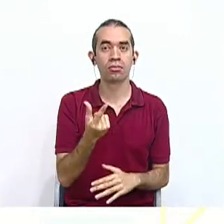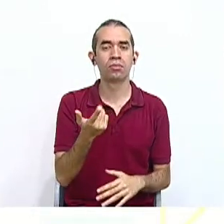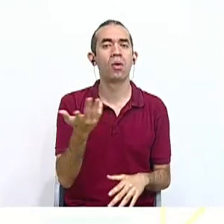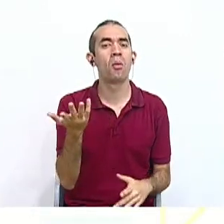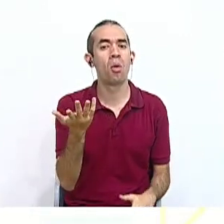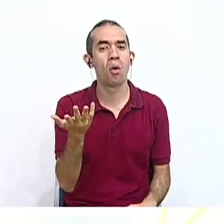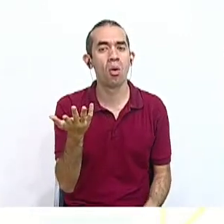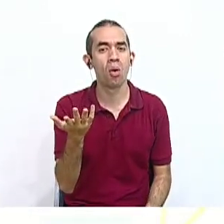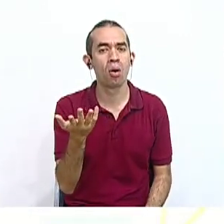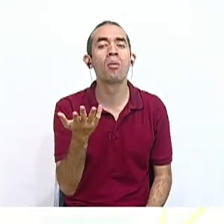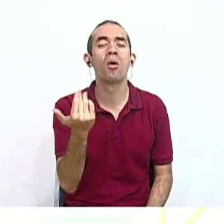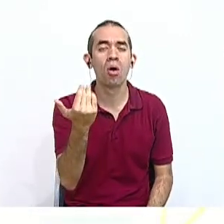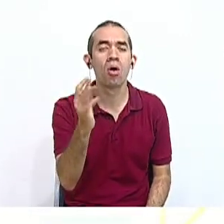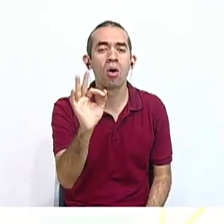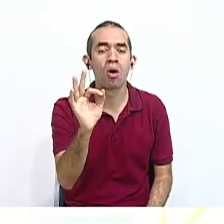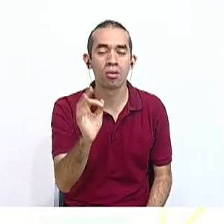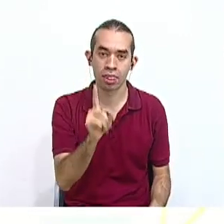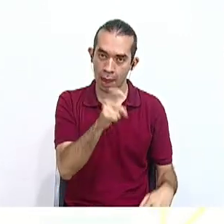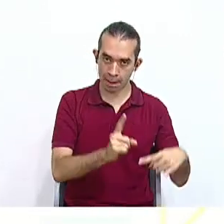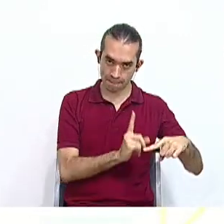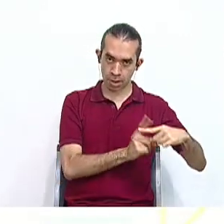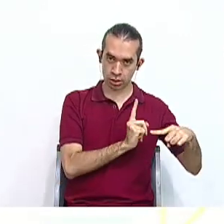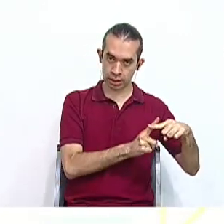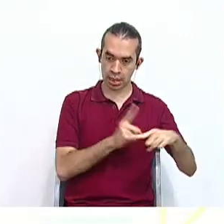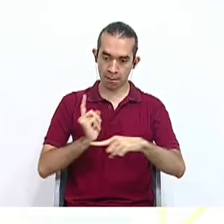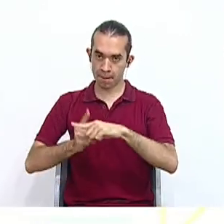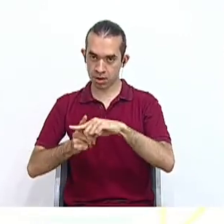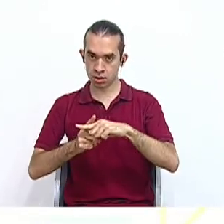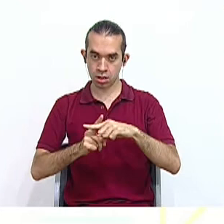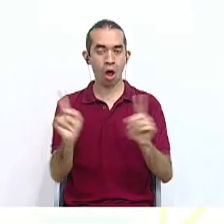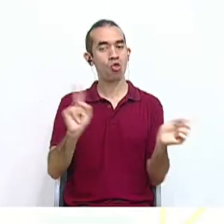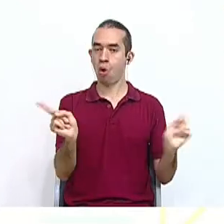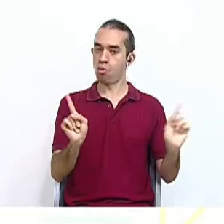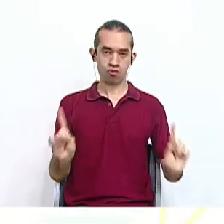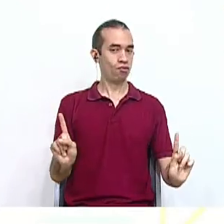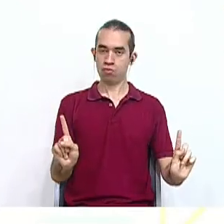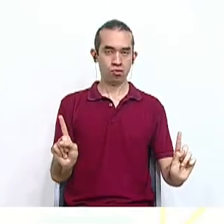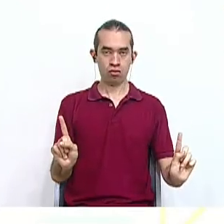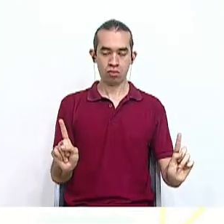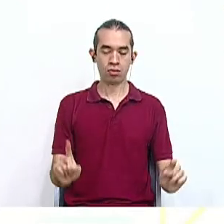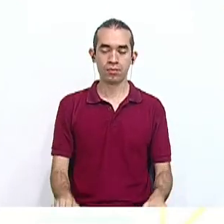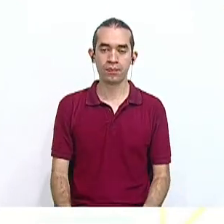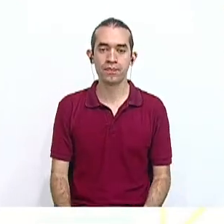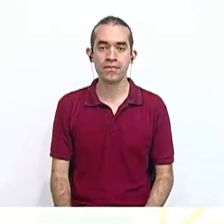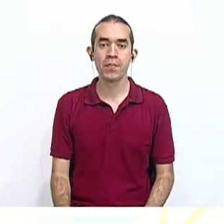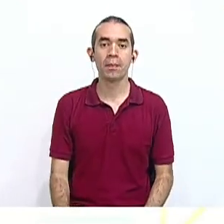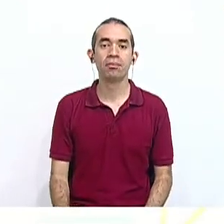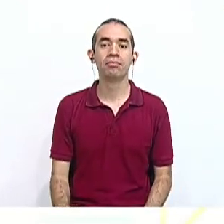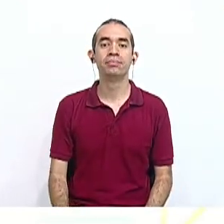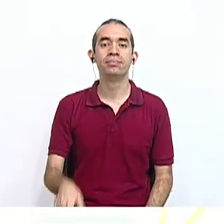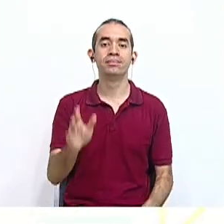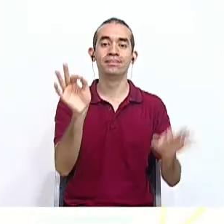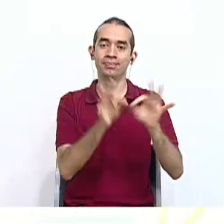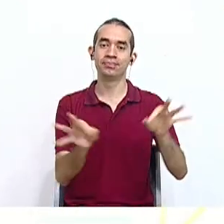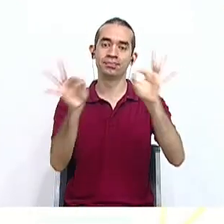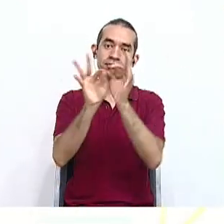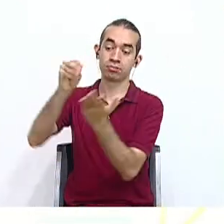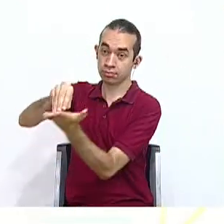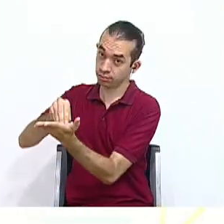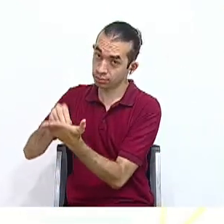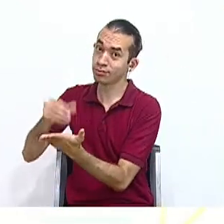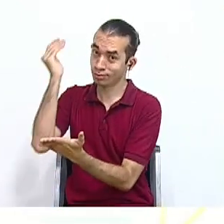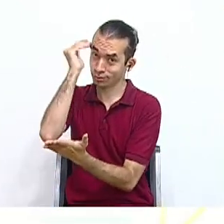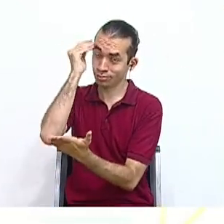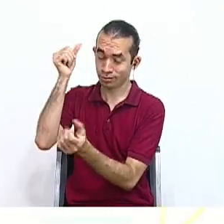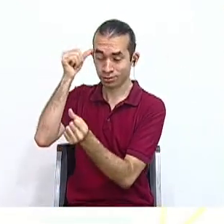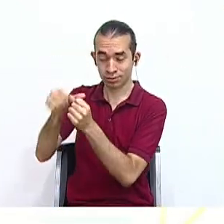eran? Muy bien, positivas y diferentes de 1. Correcto. Qué importante es tener esos apuntes a mano para